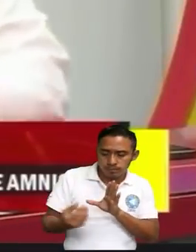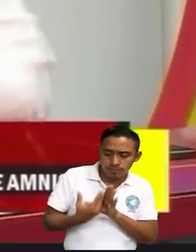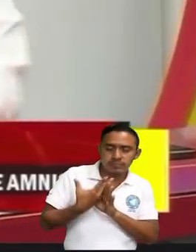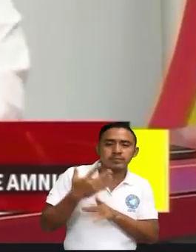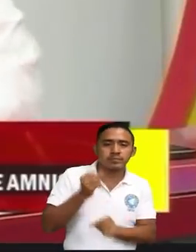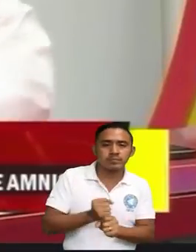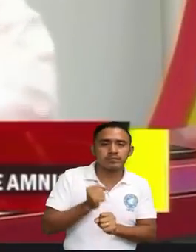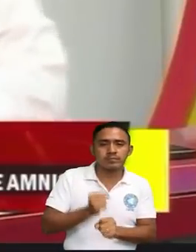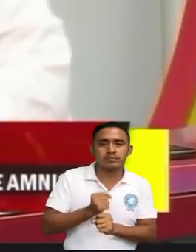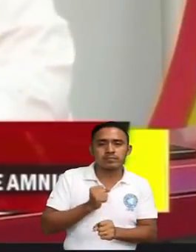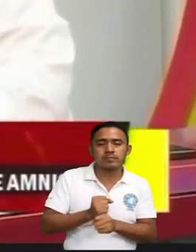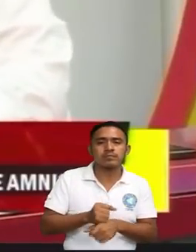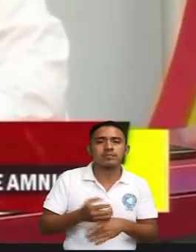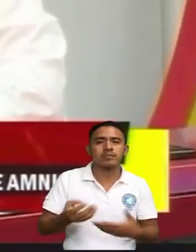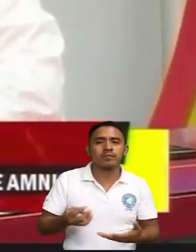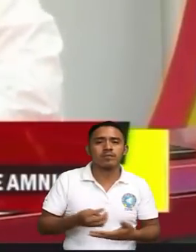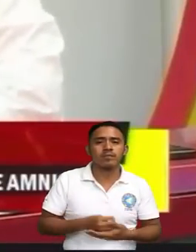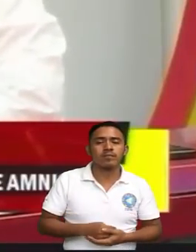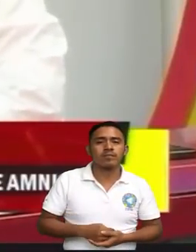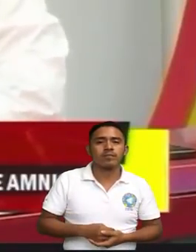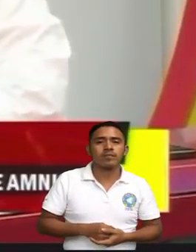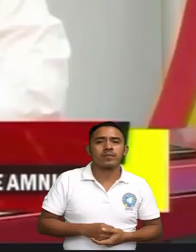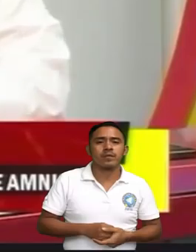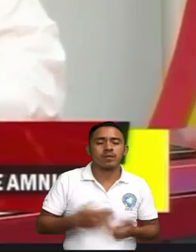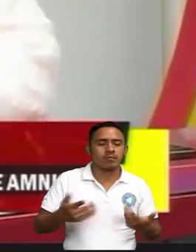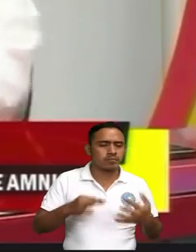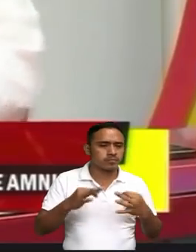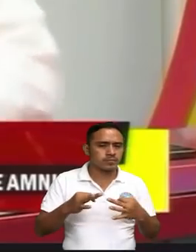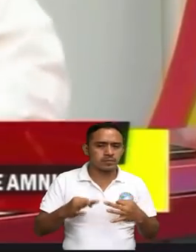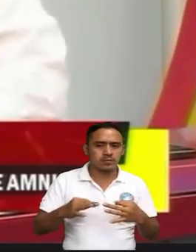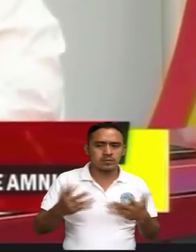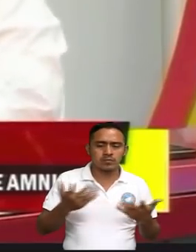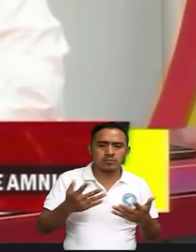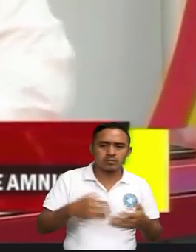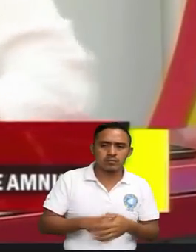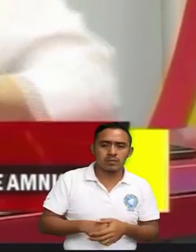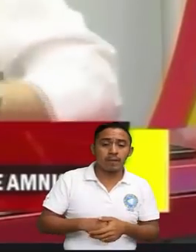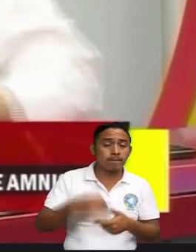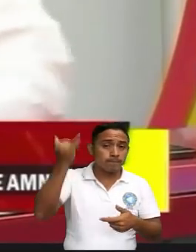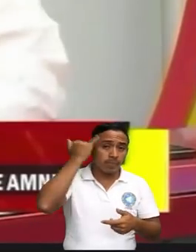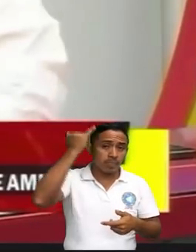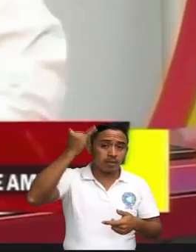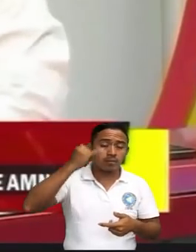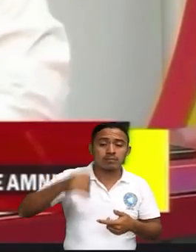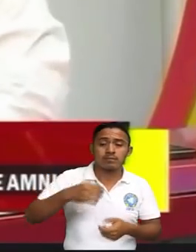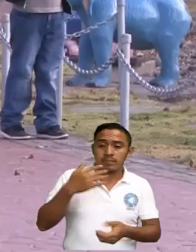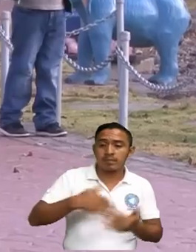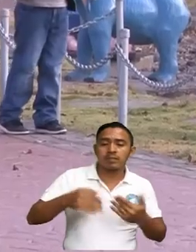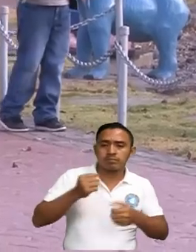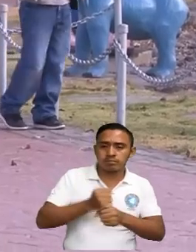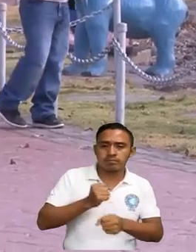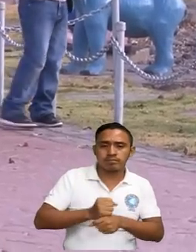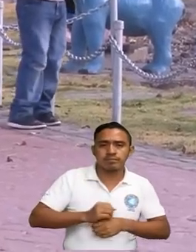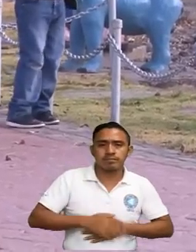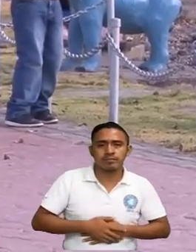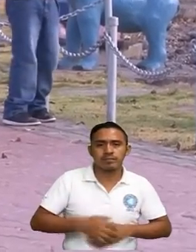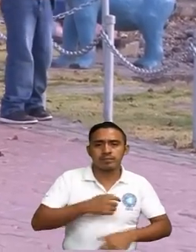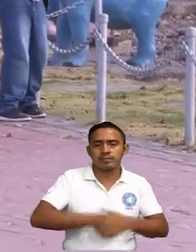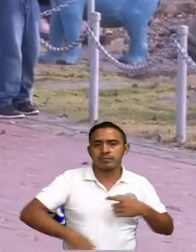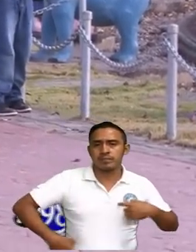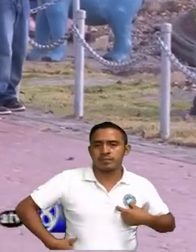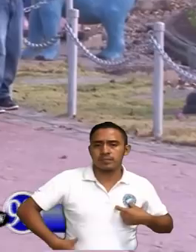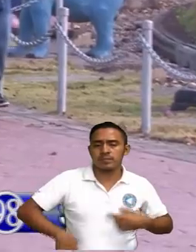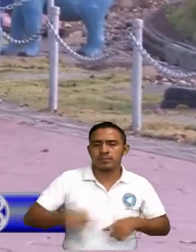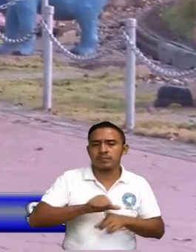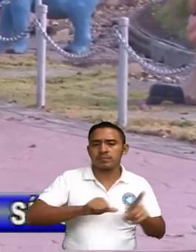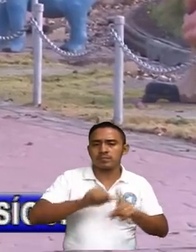laboral o la capacidad de emprendimiento que tenga la gente, va trabajándose. El presidente del